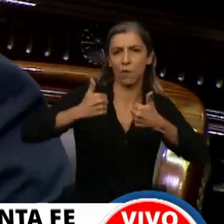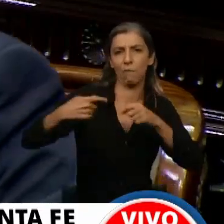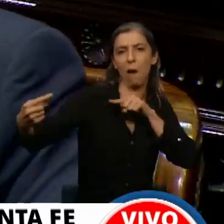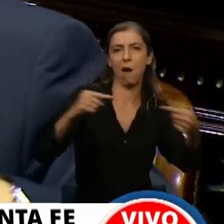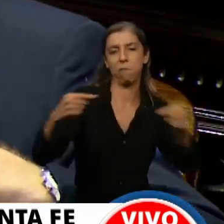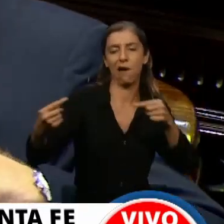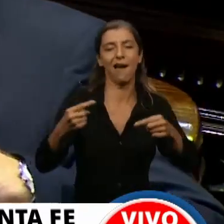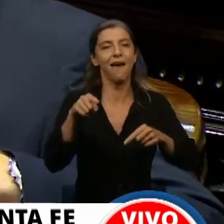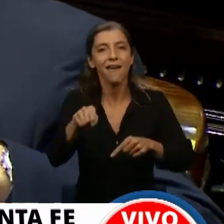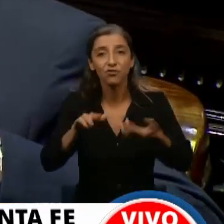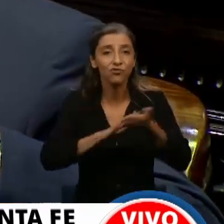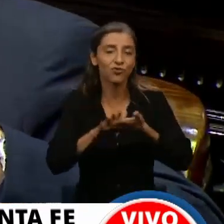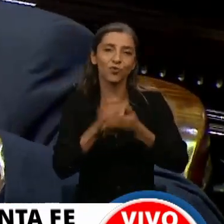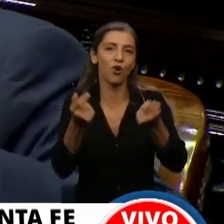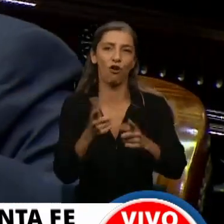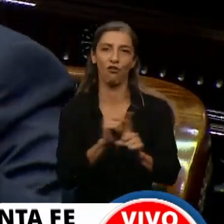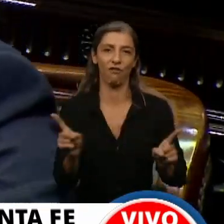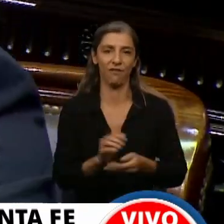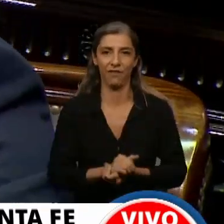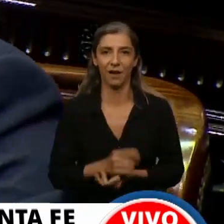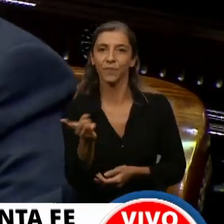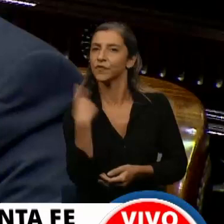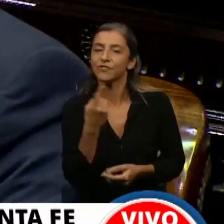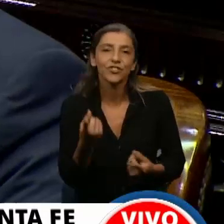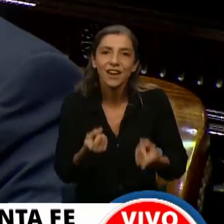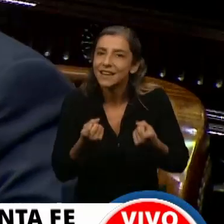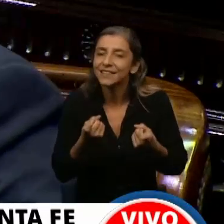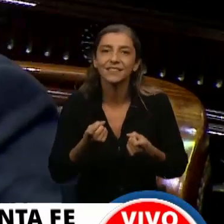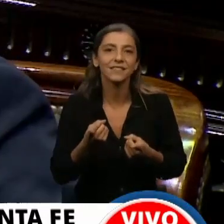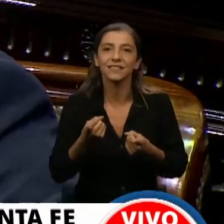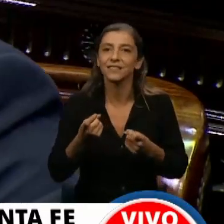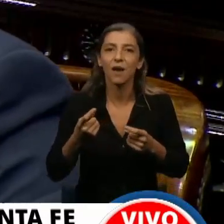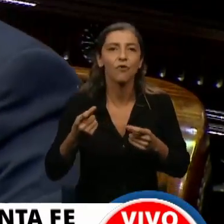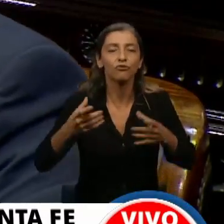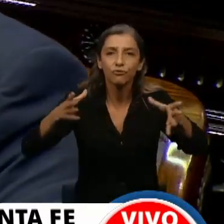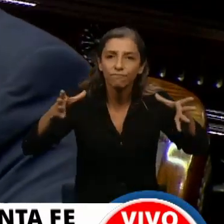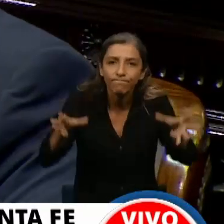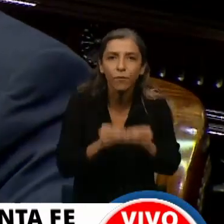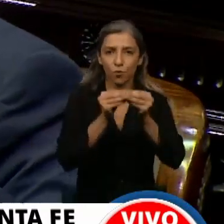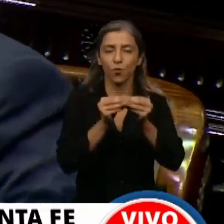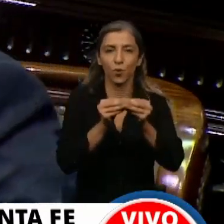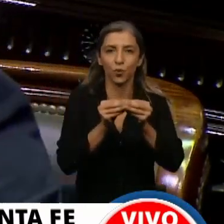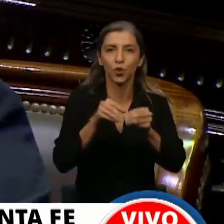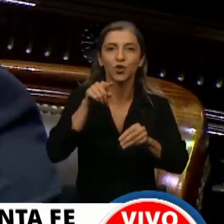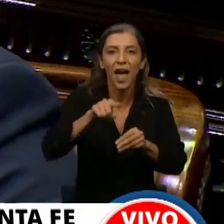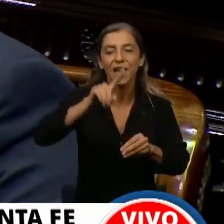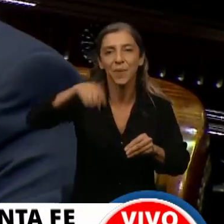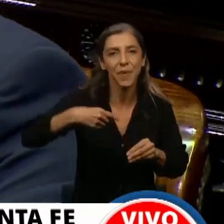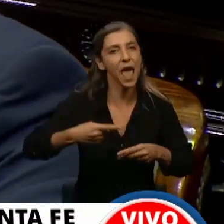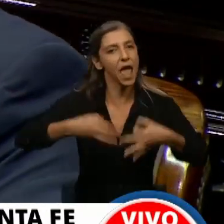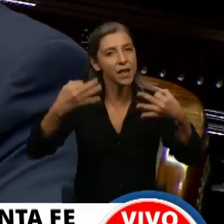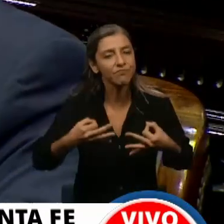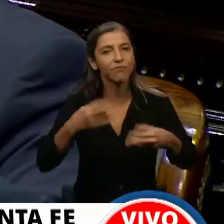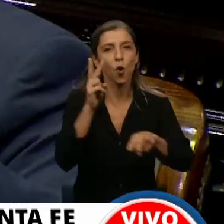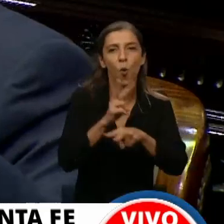no es de sobreexplotación, la salida es complementariedad, la salida es de una ética del cuidado,